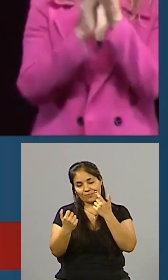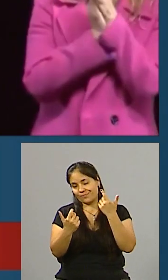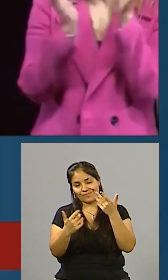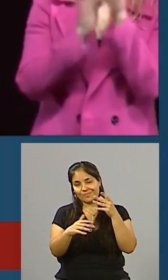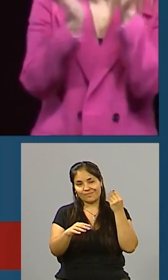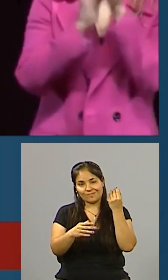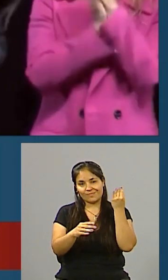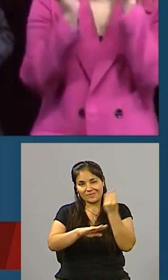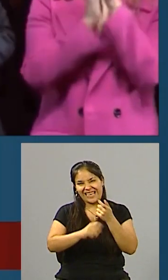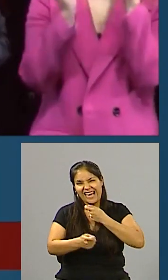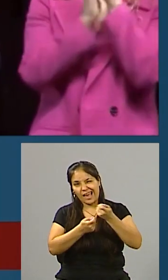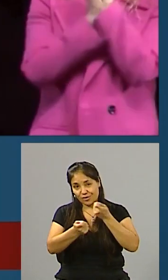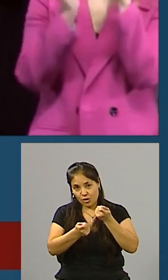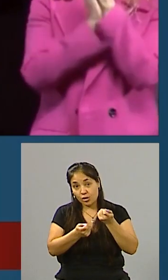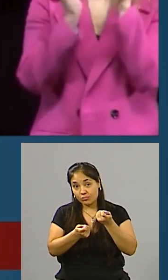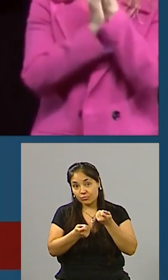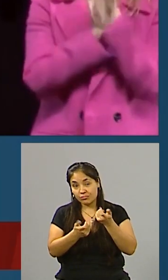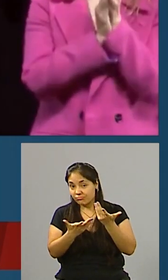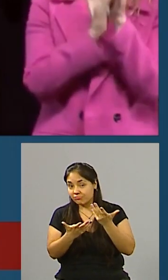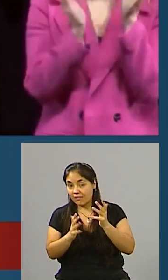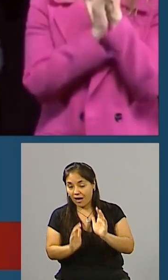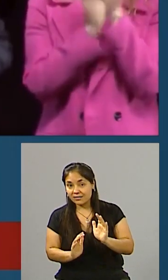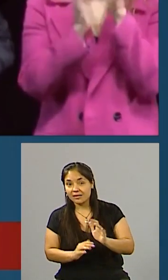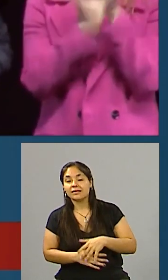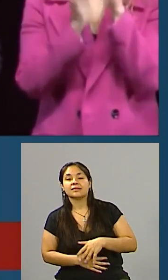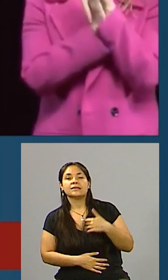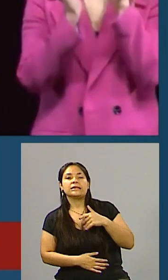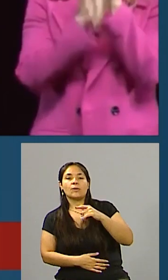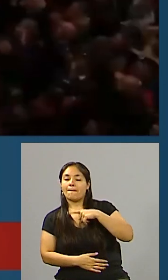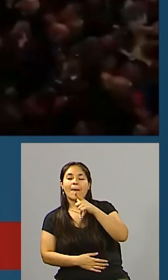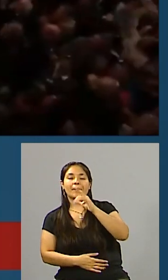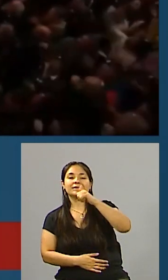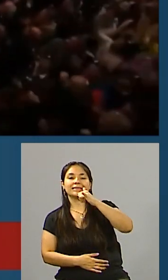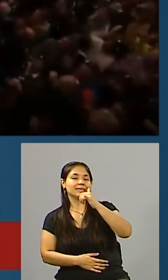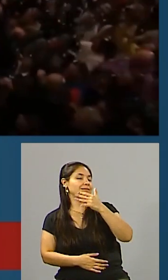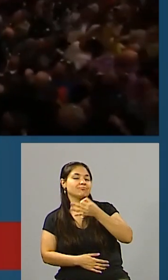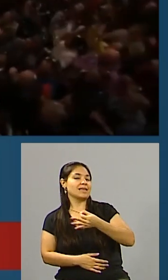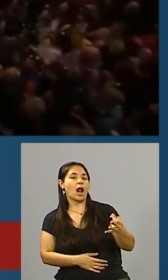frase. Sí, bueno, yo creo que mucho de eso hay, yo creo que